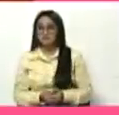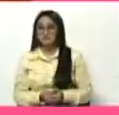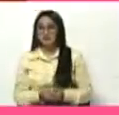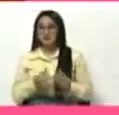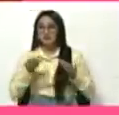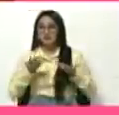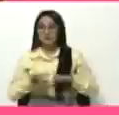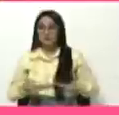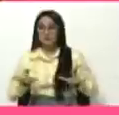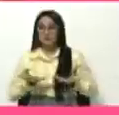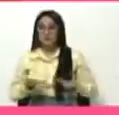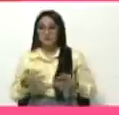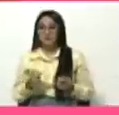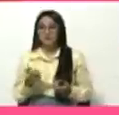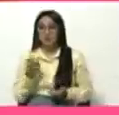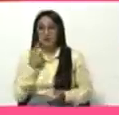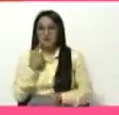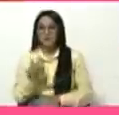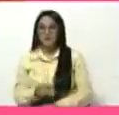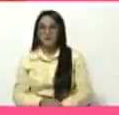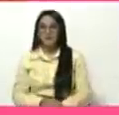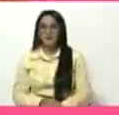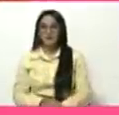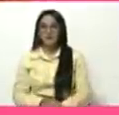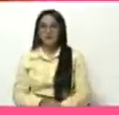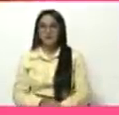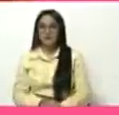disipando un poco, ¿no? Todavía quedan algunos